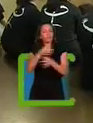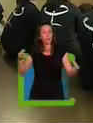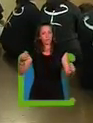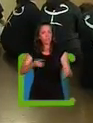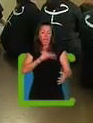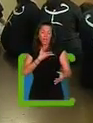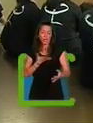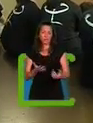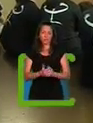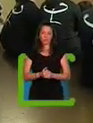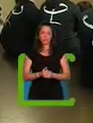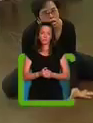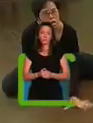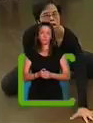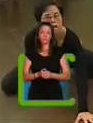tengan el talento.